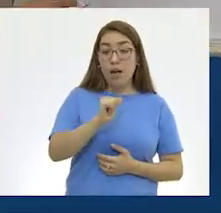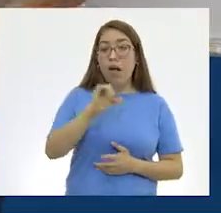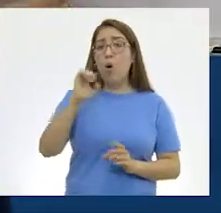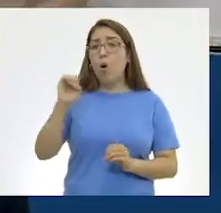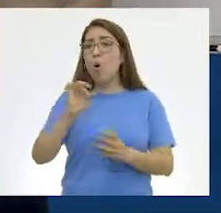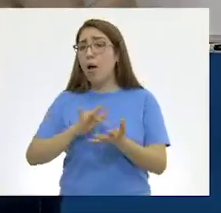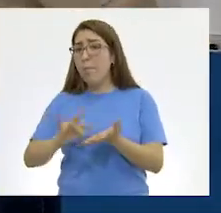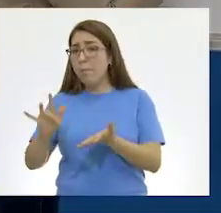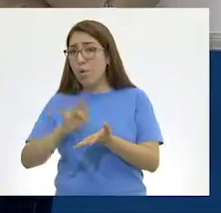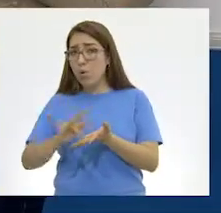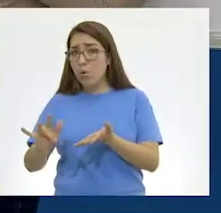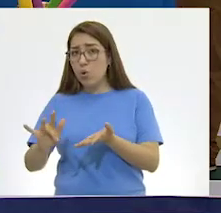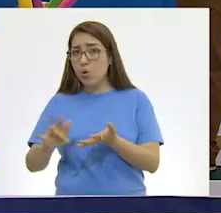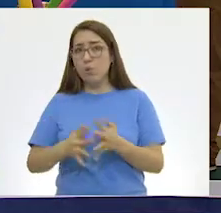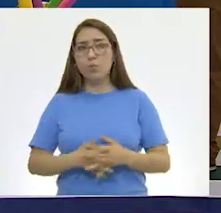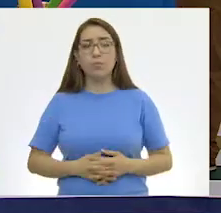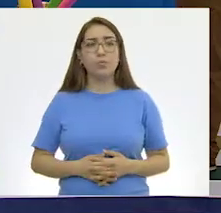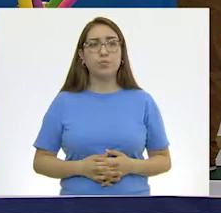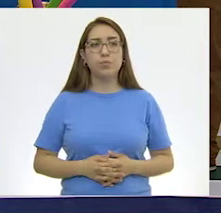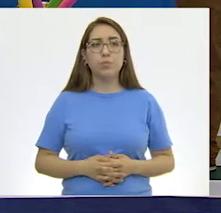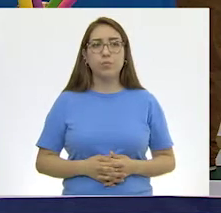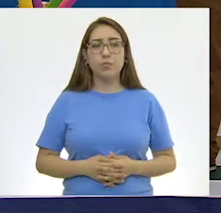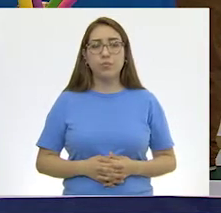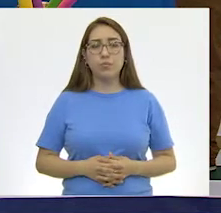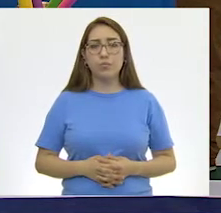apoyo. Ok.